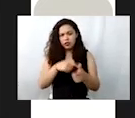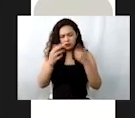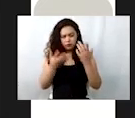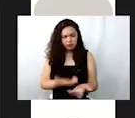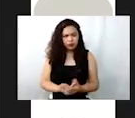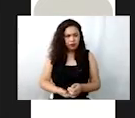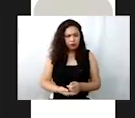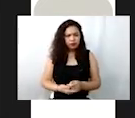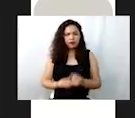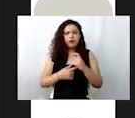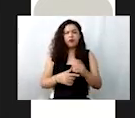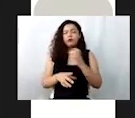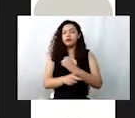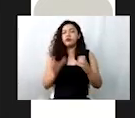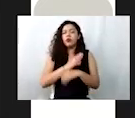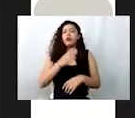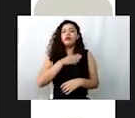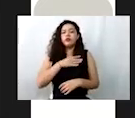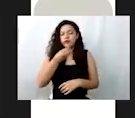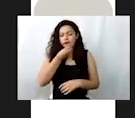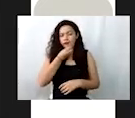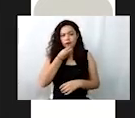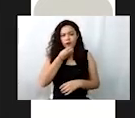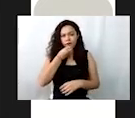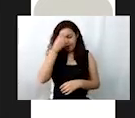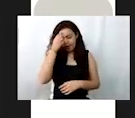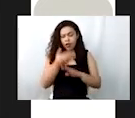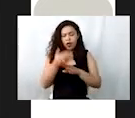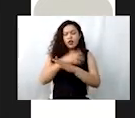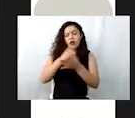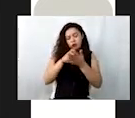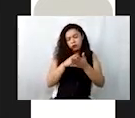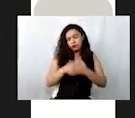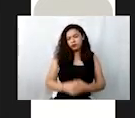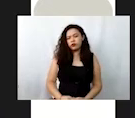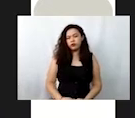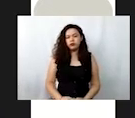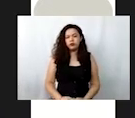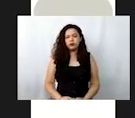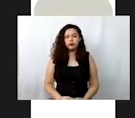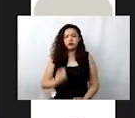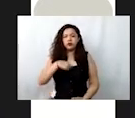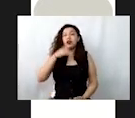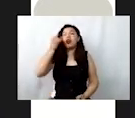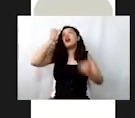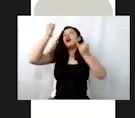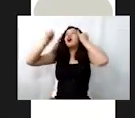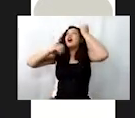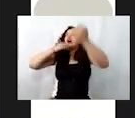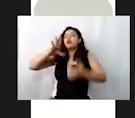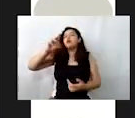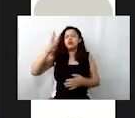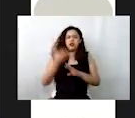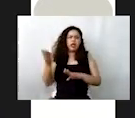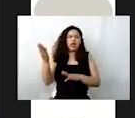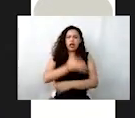cosas efectivamente se ejecuten tal como lo está prescrito. Exactamente, no queremos que sea un sueño. Antes de los ODS había